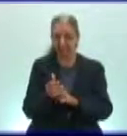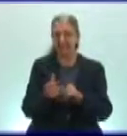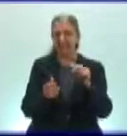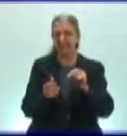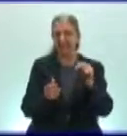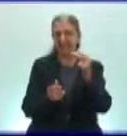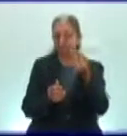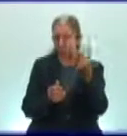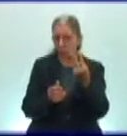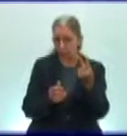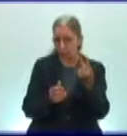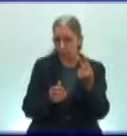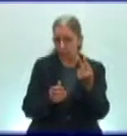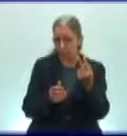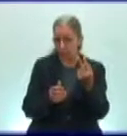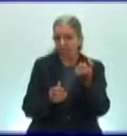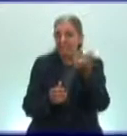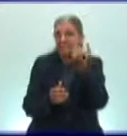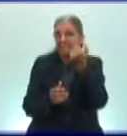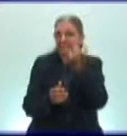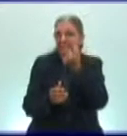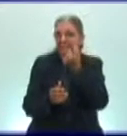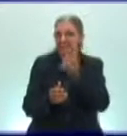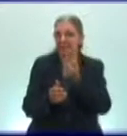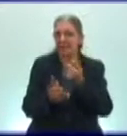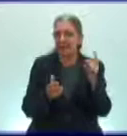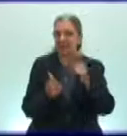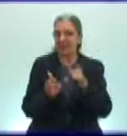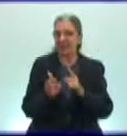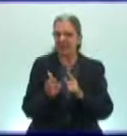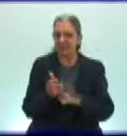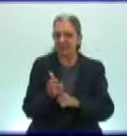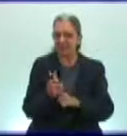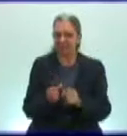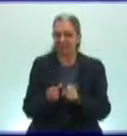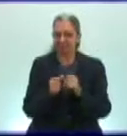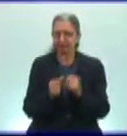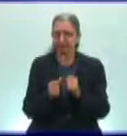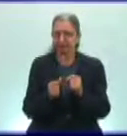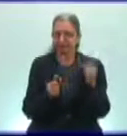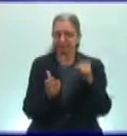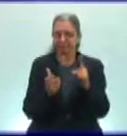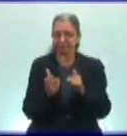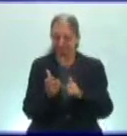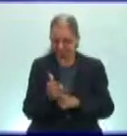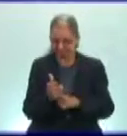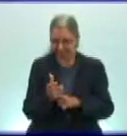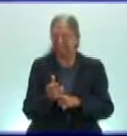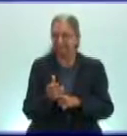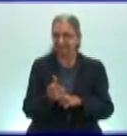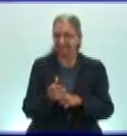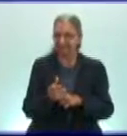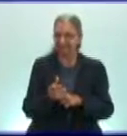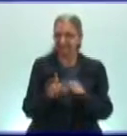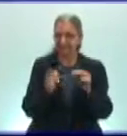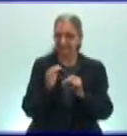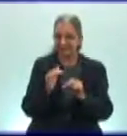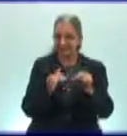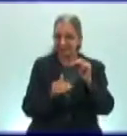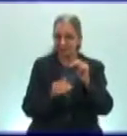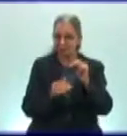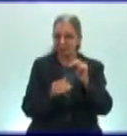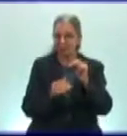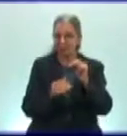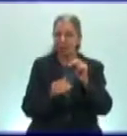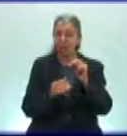nivel 2 es el nivel de mayor energía. Quiero recordarles que el segundo nivel